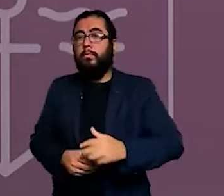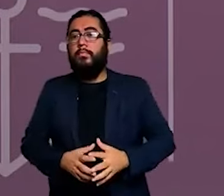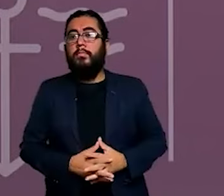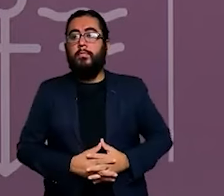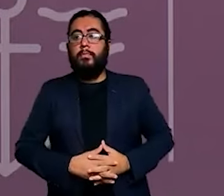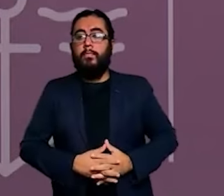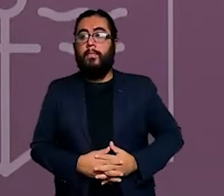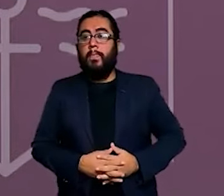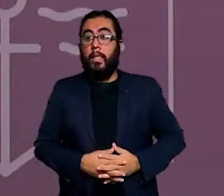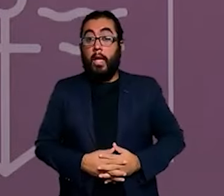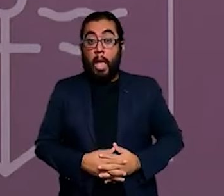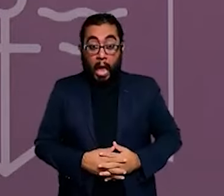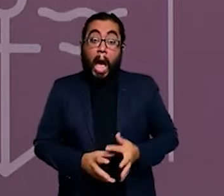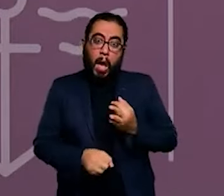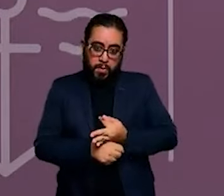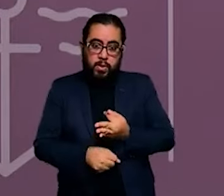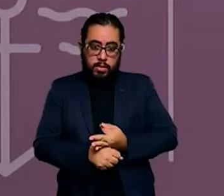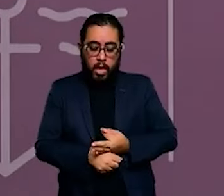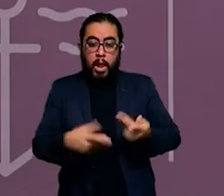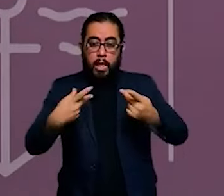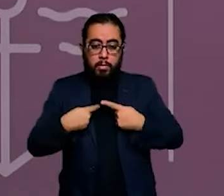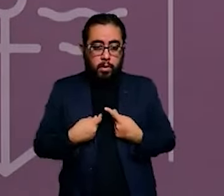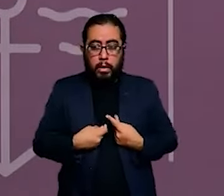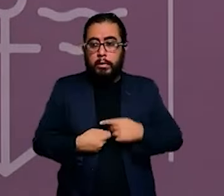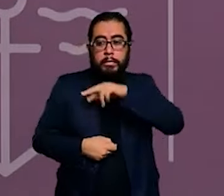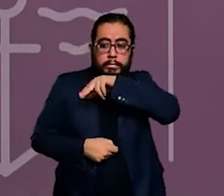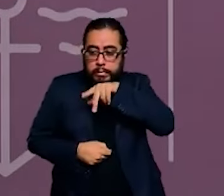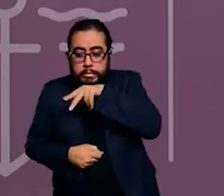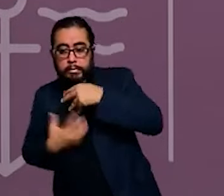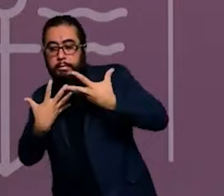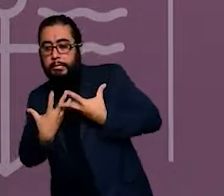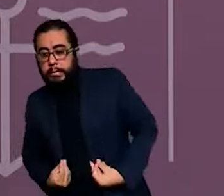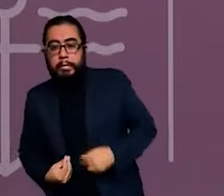tiene alertada a la ciudadanía y que tienen